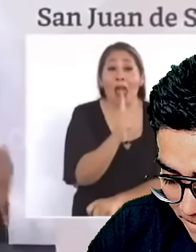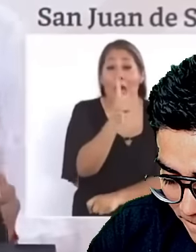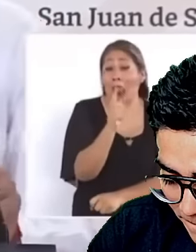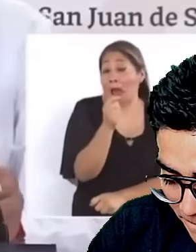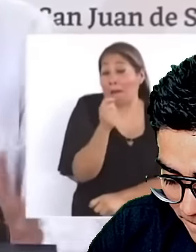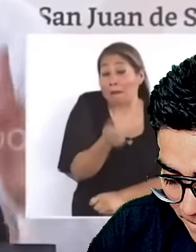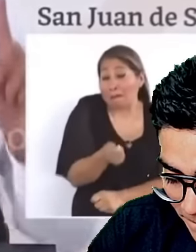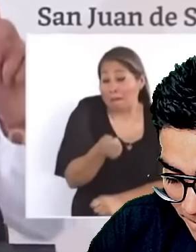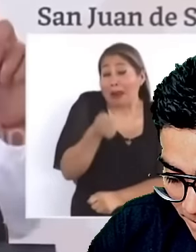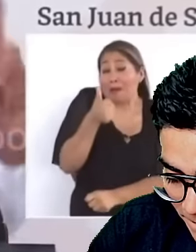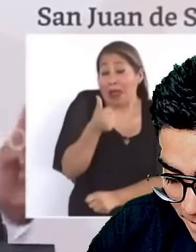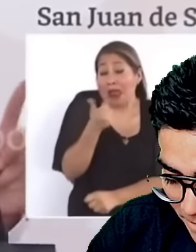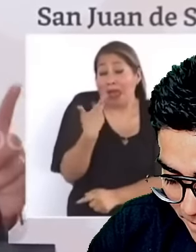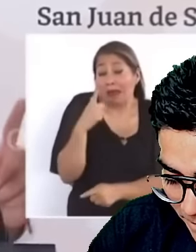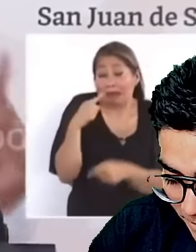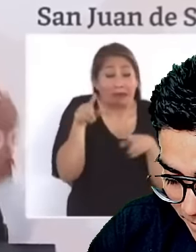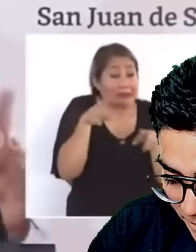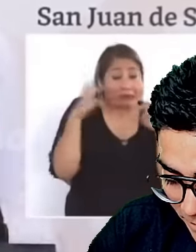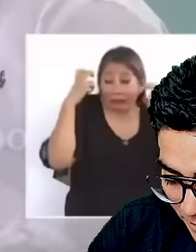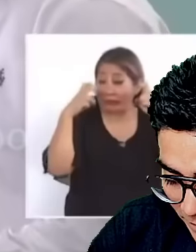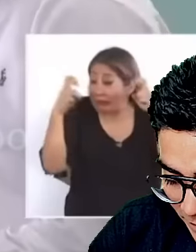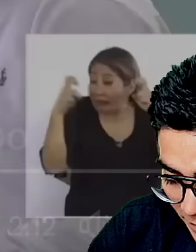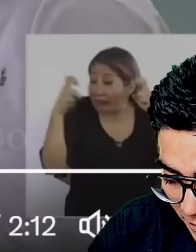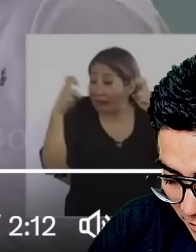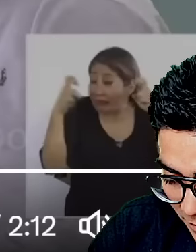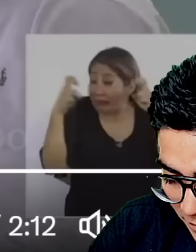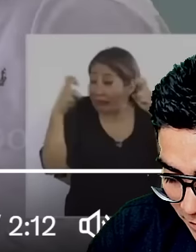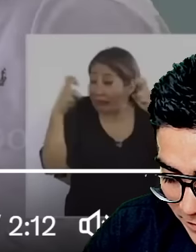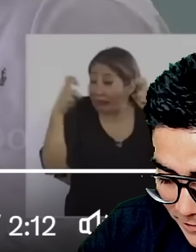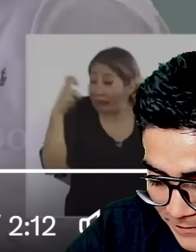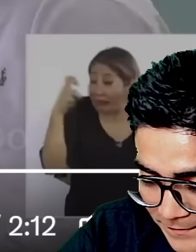gira como presidenta electa.